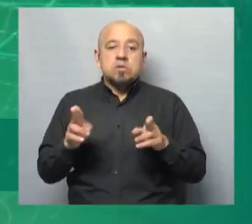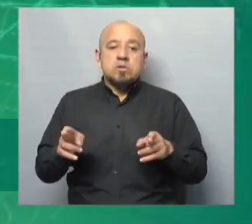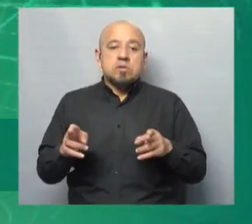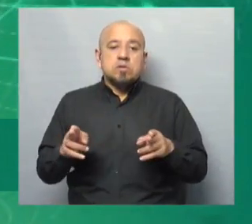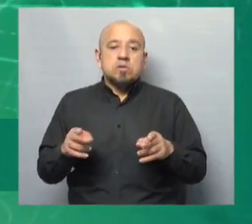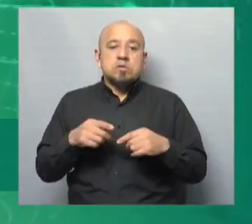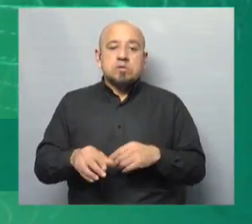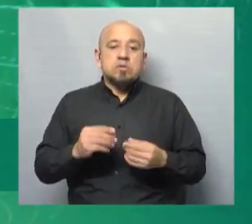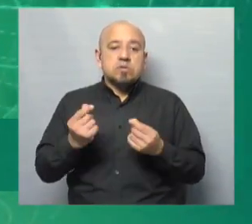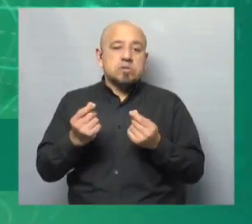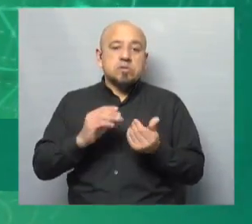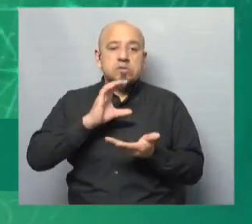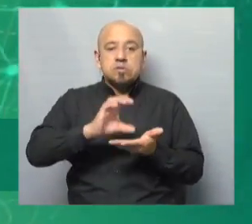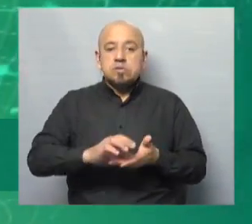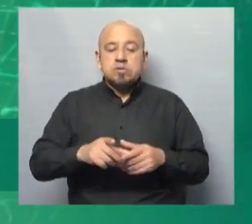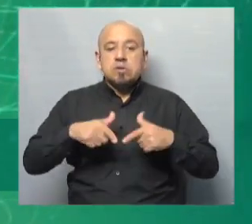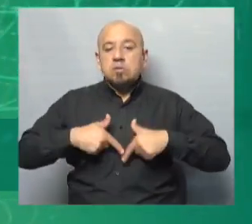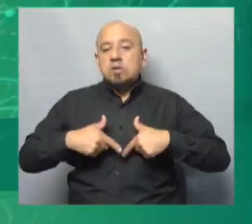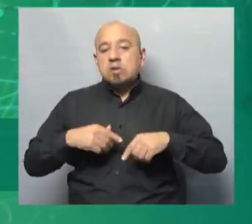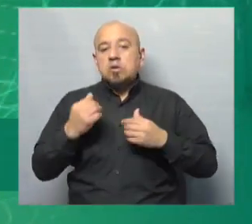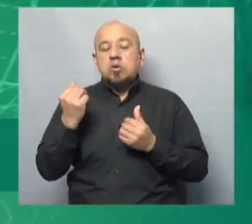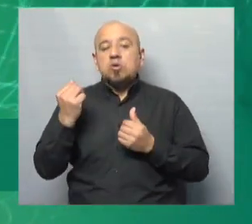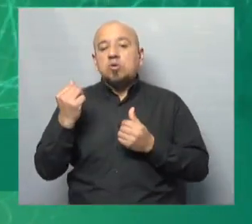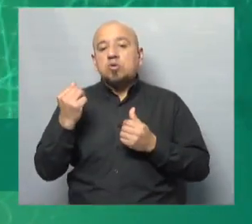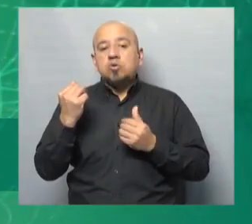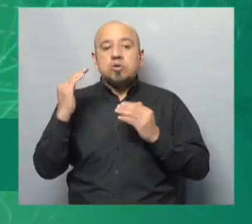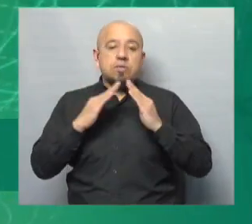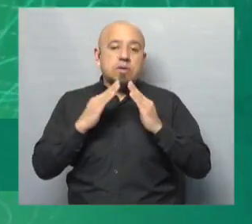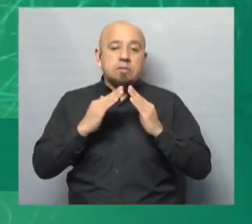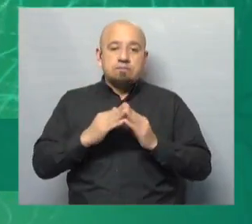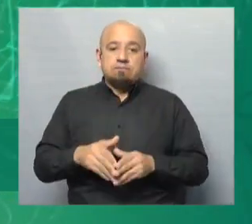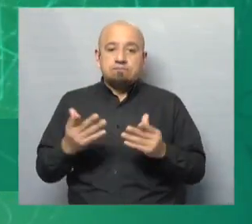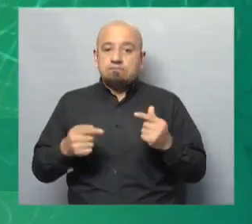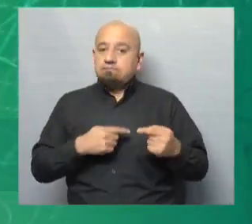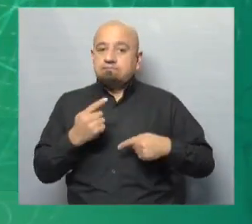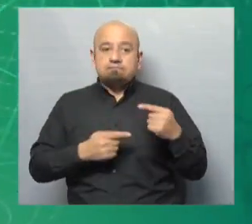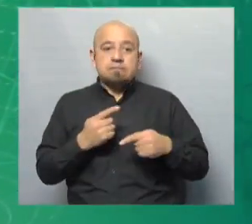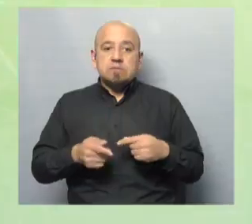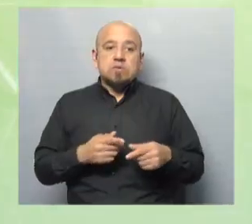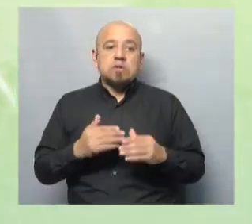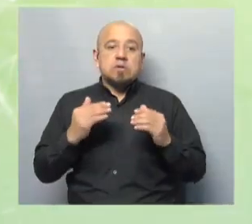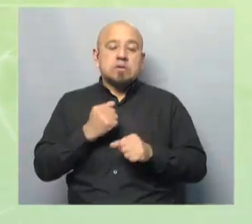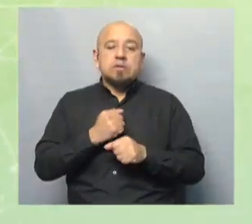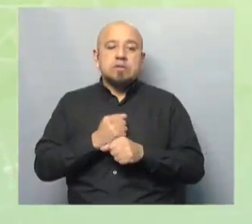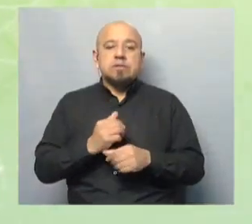en donde el financiamiento de misterio estaba complicado ahí nosotros pudimos adelantar y pudimos que no pare la obra era lo fundamental